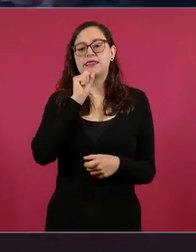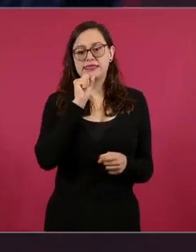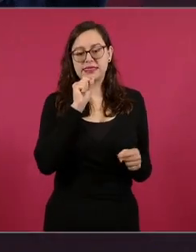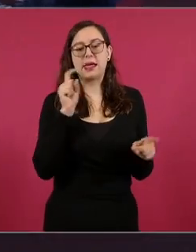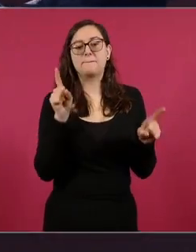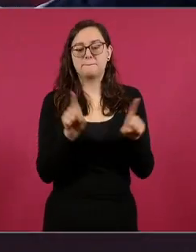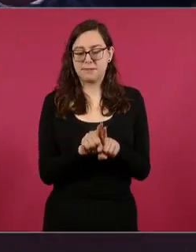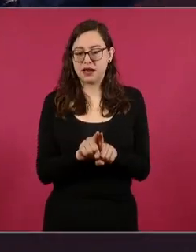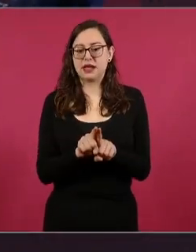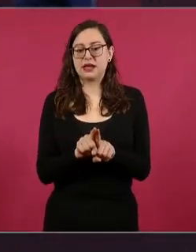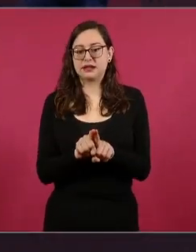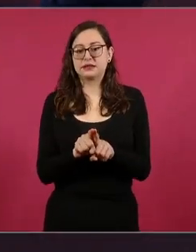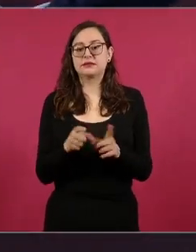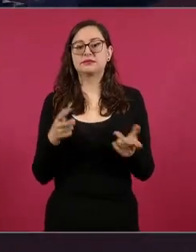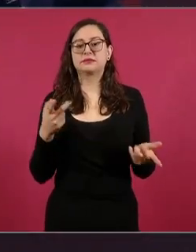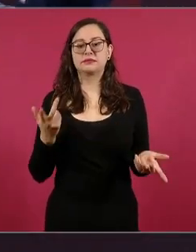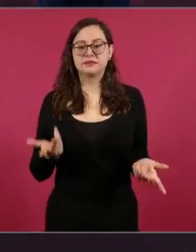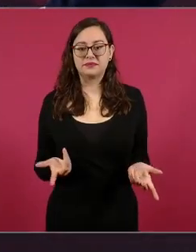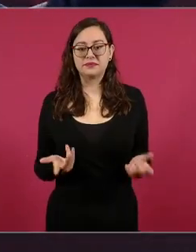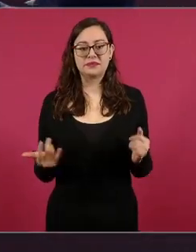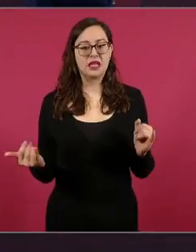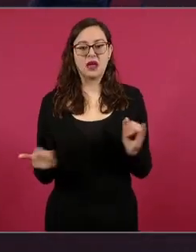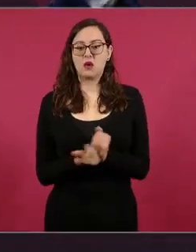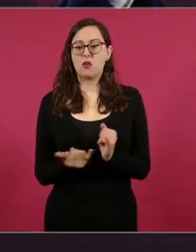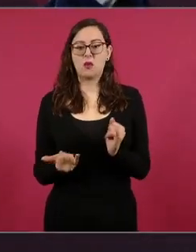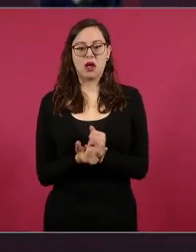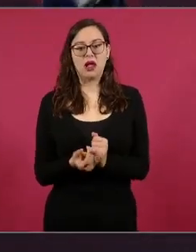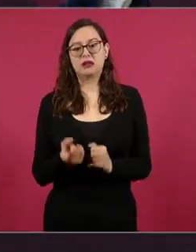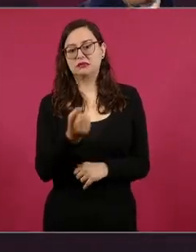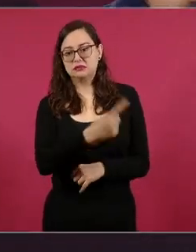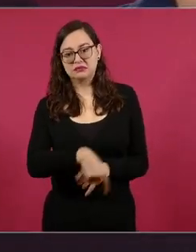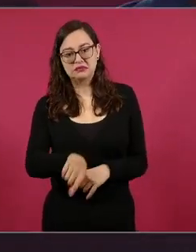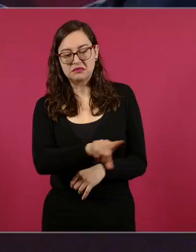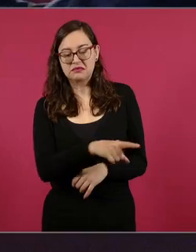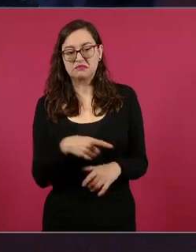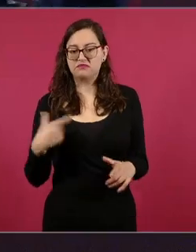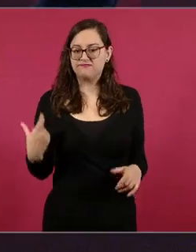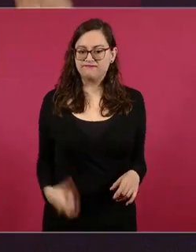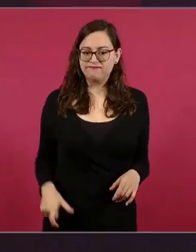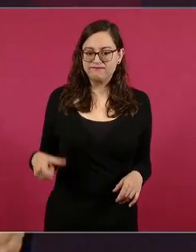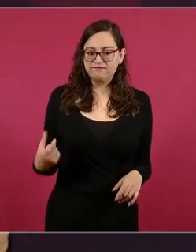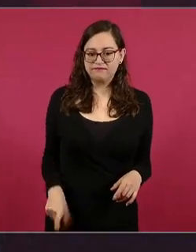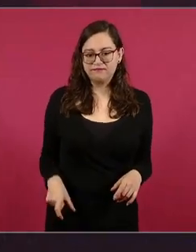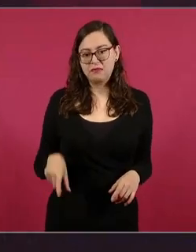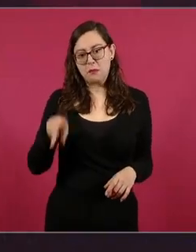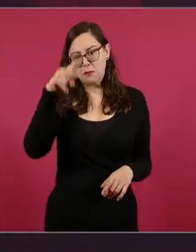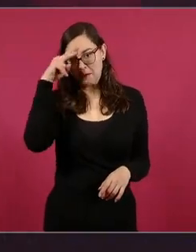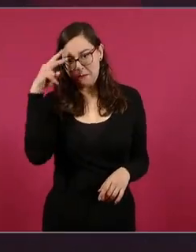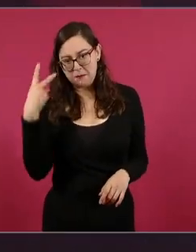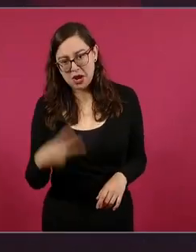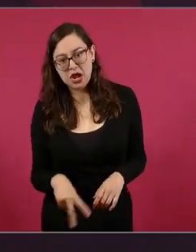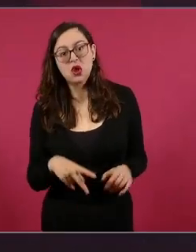Lo mismo, potentados de México y del mundo,